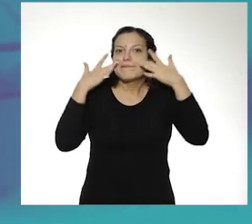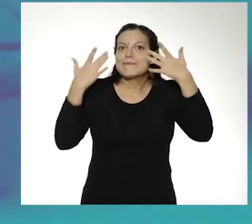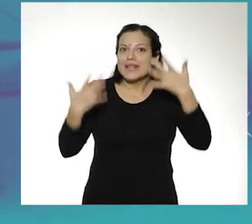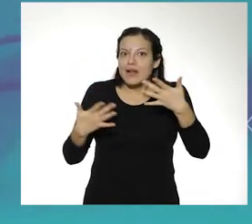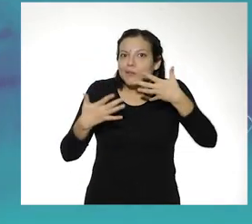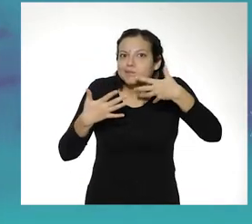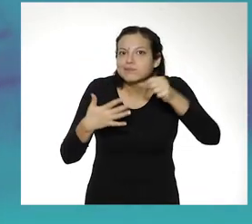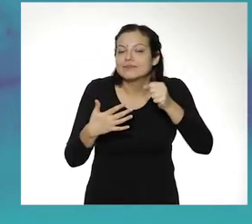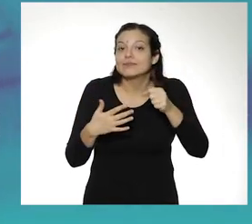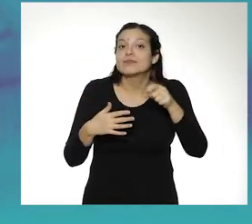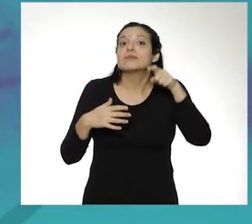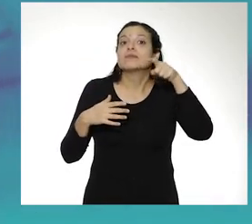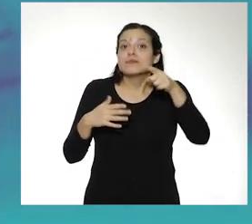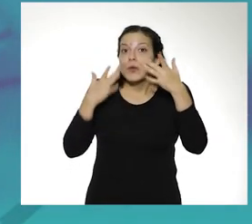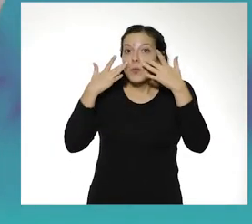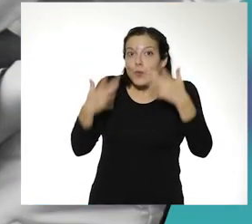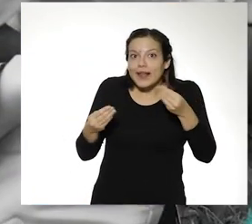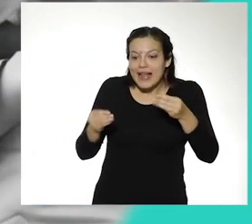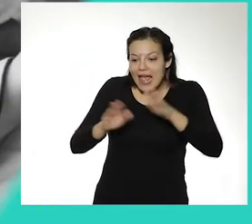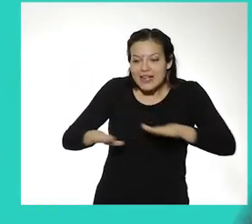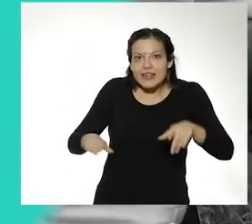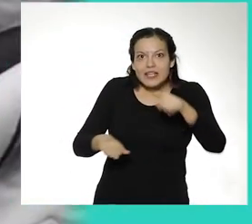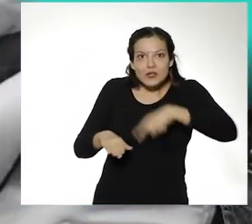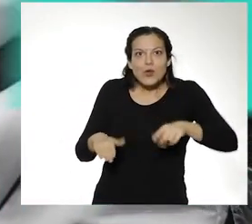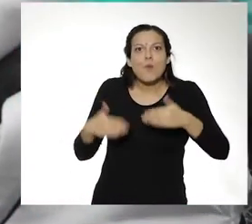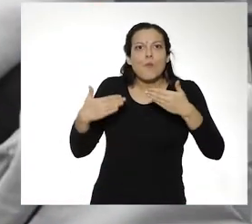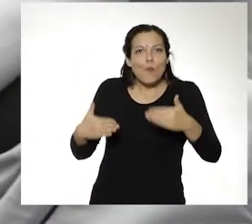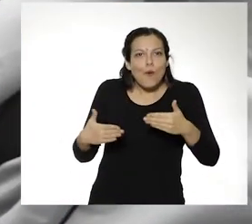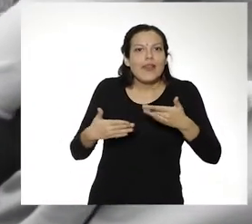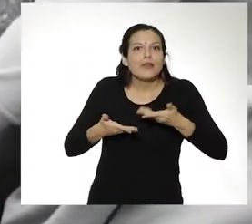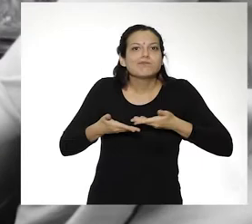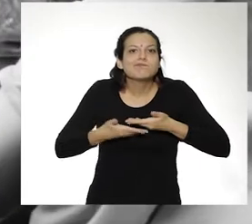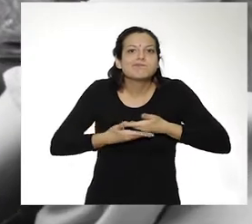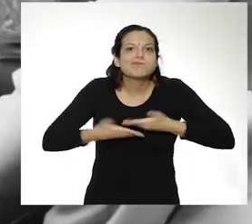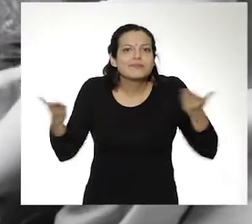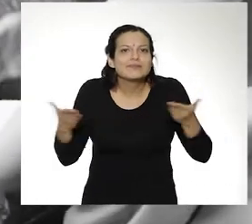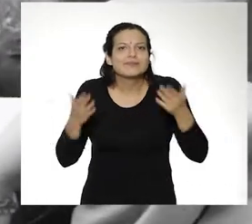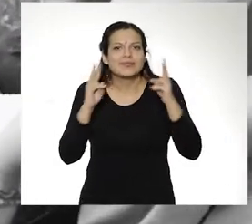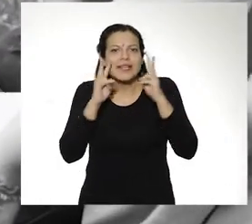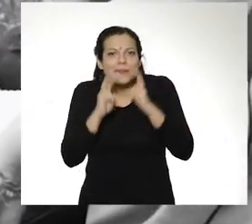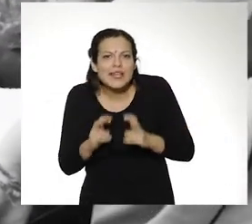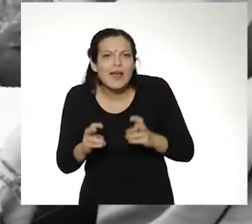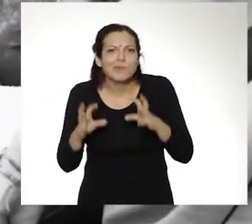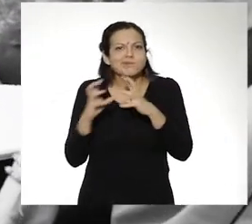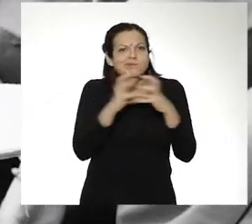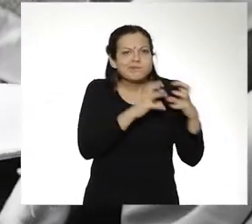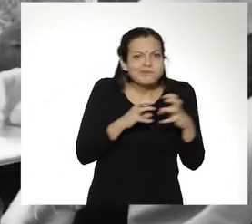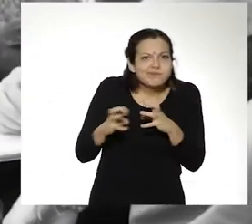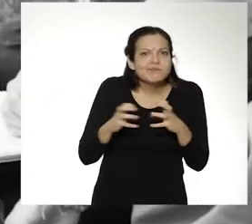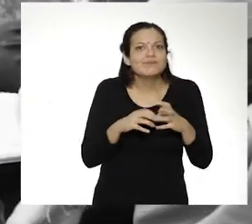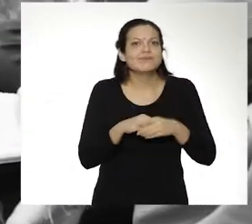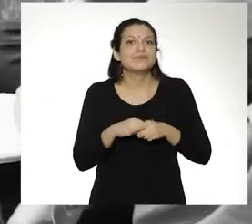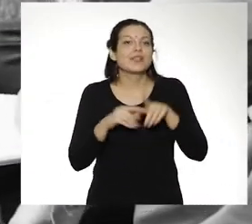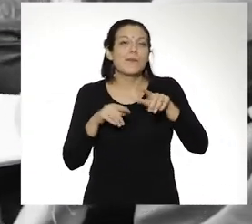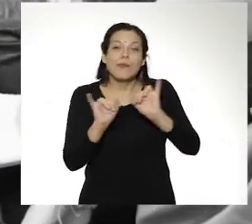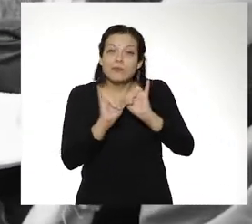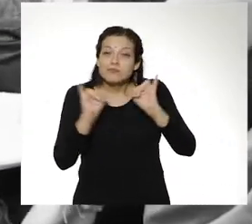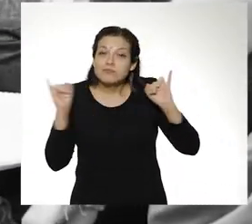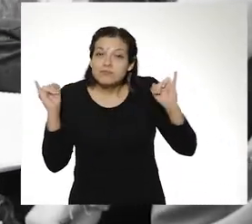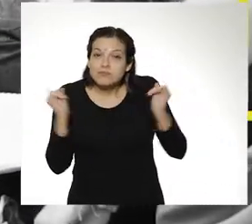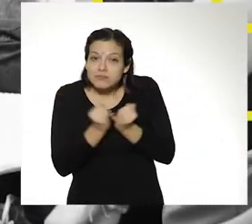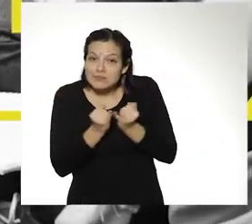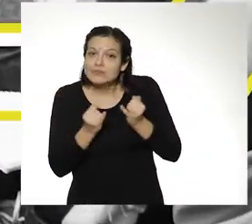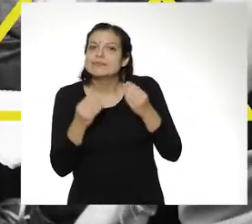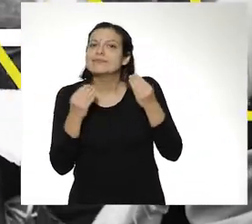hacen visibles, son los mismos niños quienes pueden compartirlas, examinarlas, discutirlas y evaluarlas a la